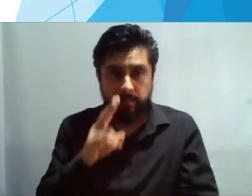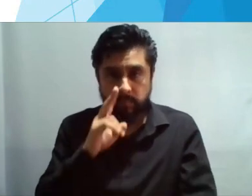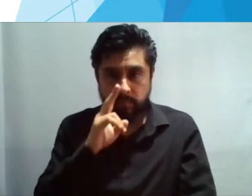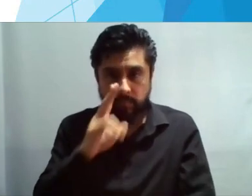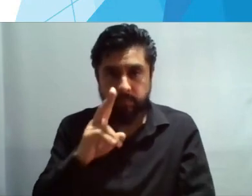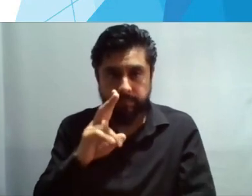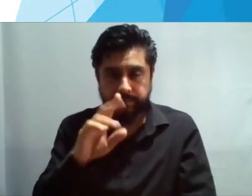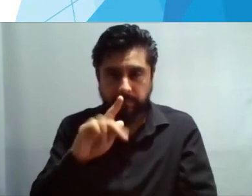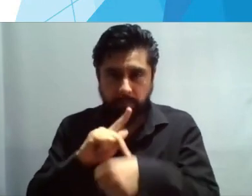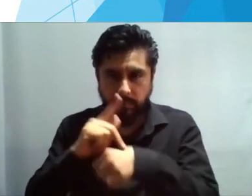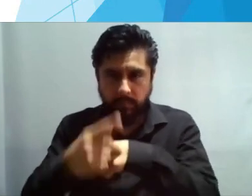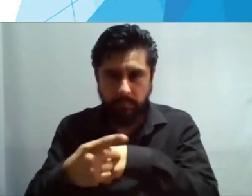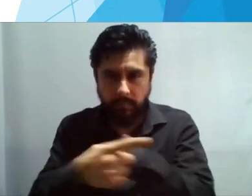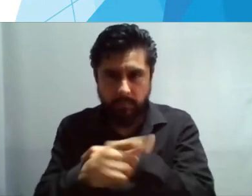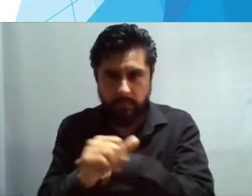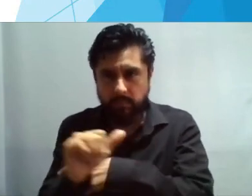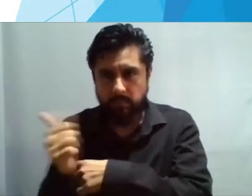conducto opuesto.